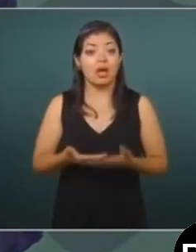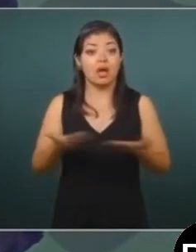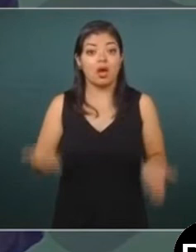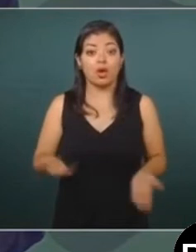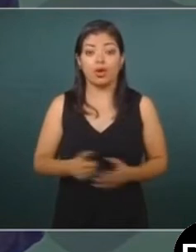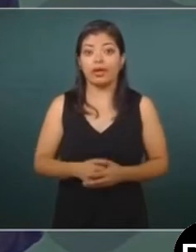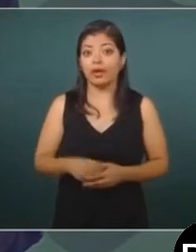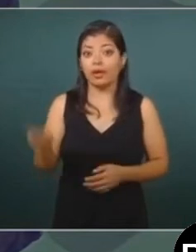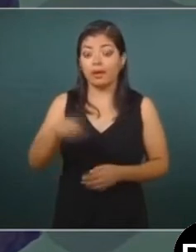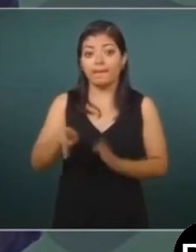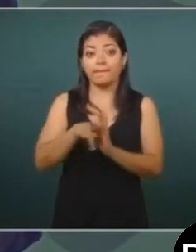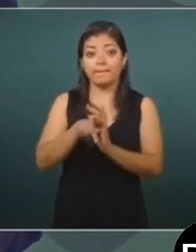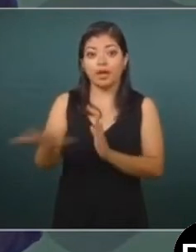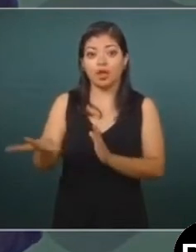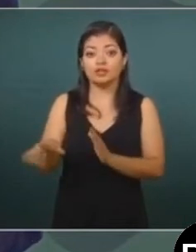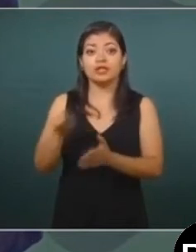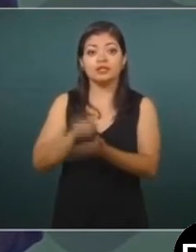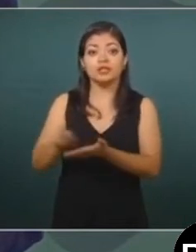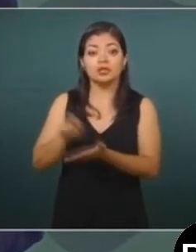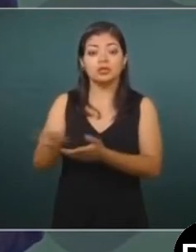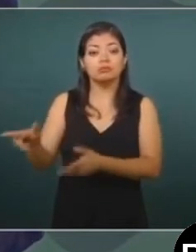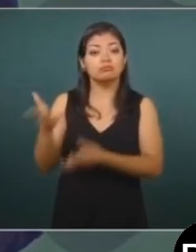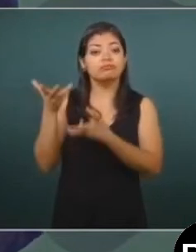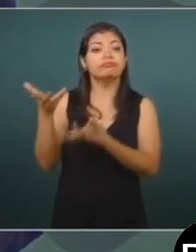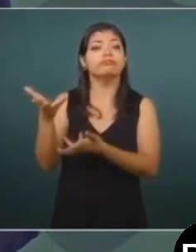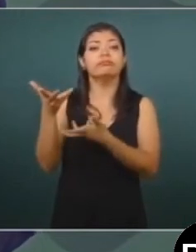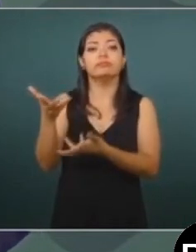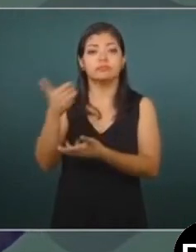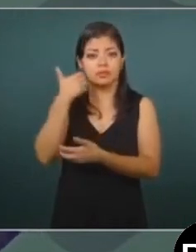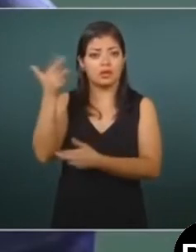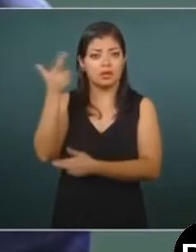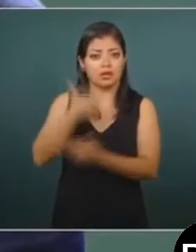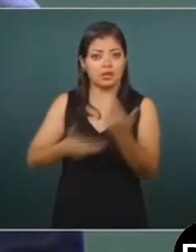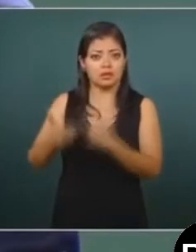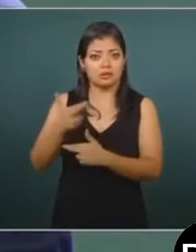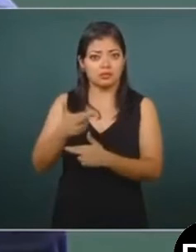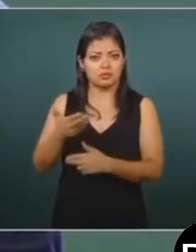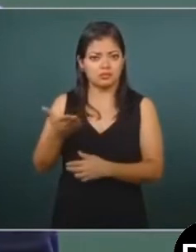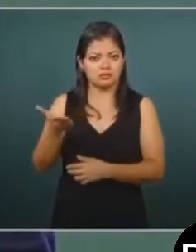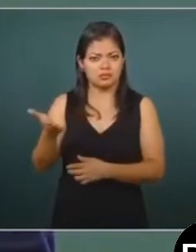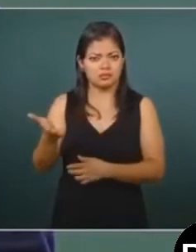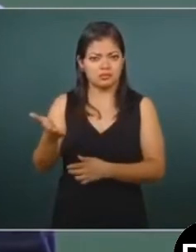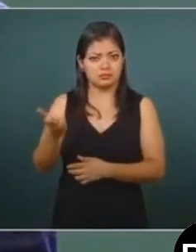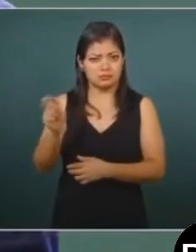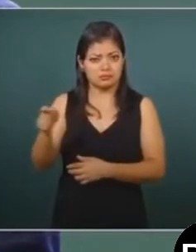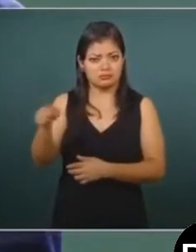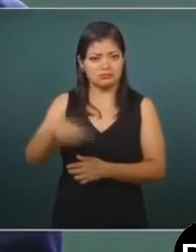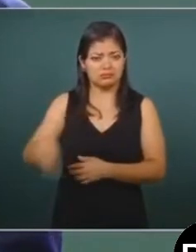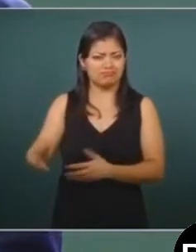escritores y periodistas añoran el regreso a esa podredumbre.